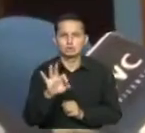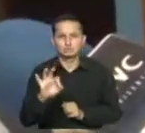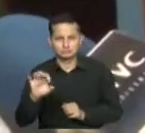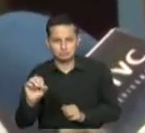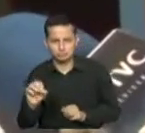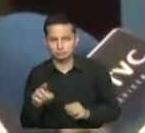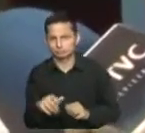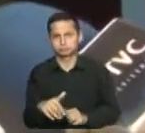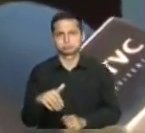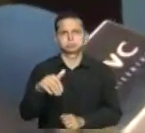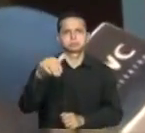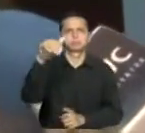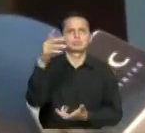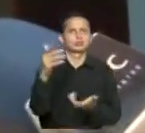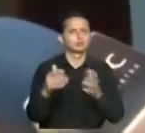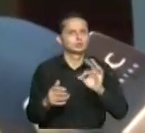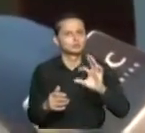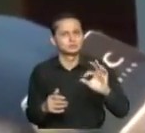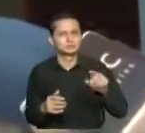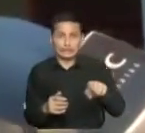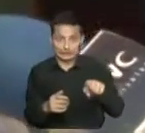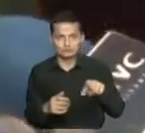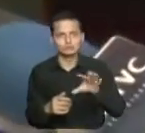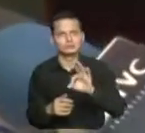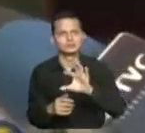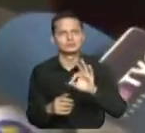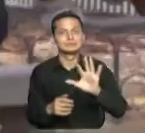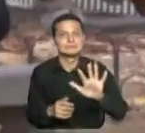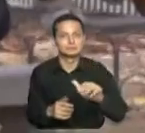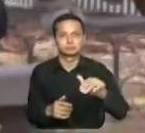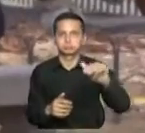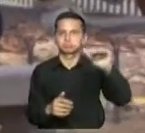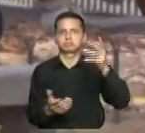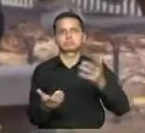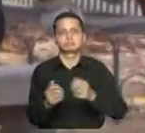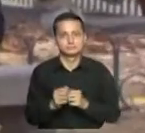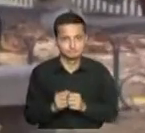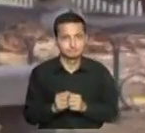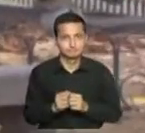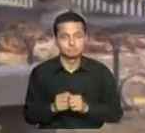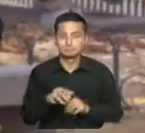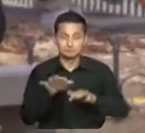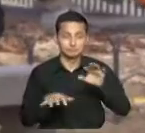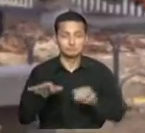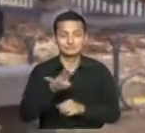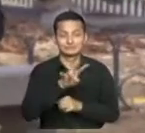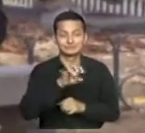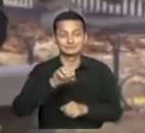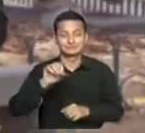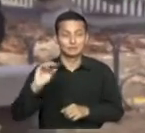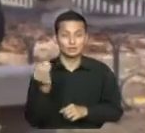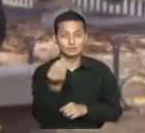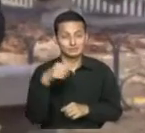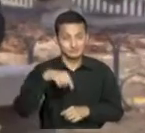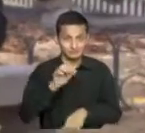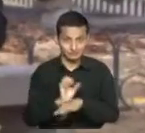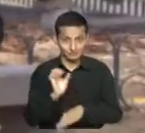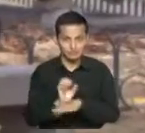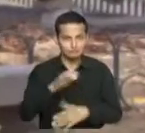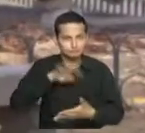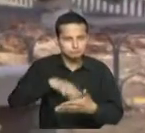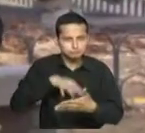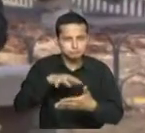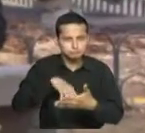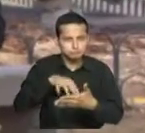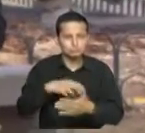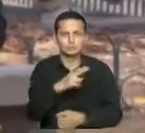990, altísimo, y Daniel sacó 995. ¿No? Hasta el momento, más de 700 jóvenes ecuatorianos se encuentran estudiando en